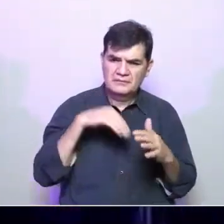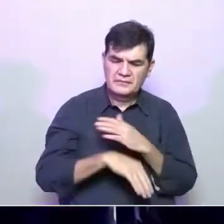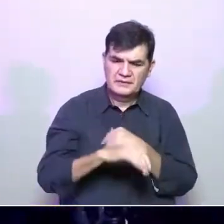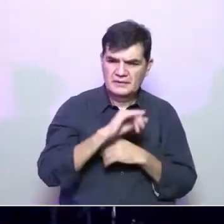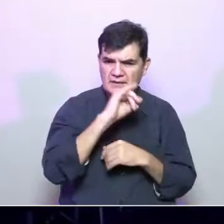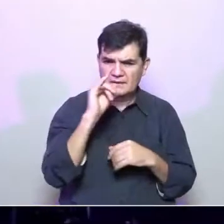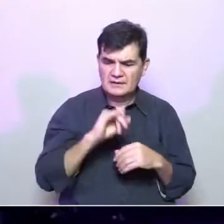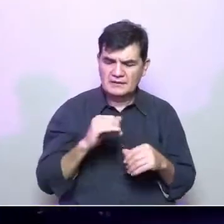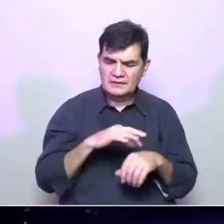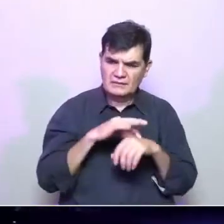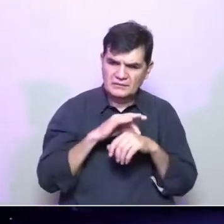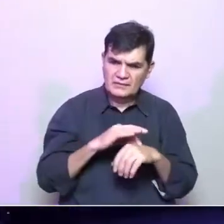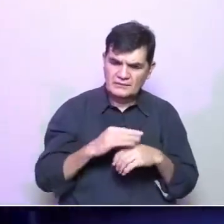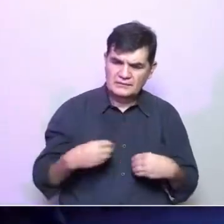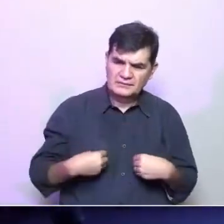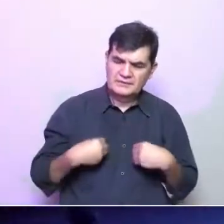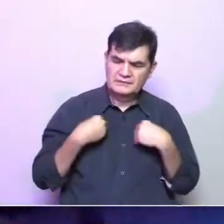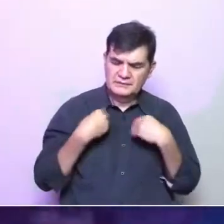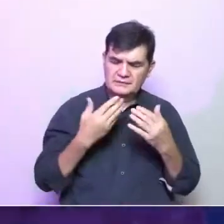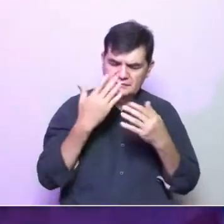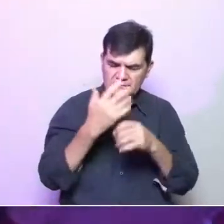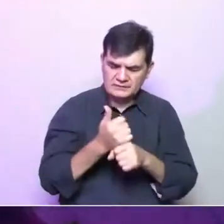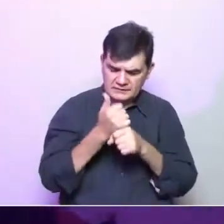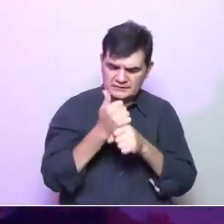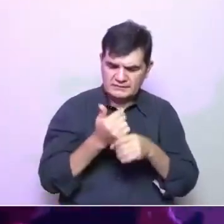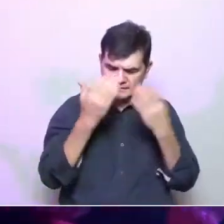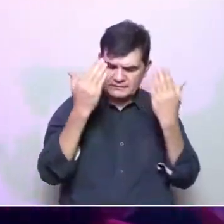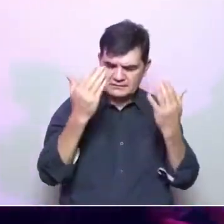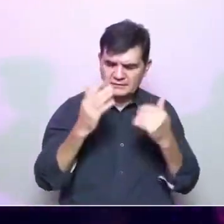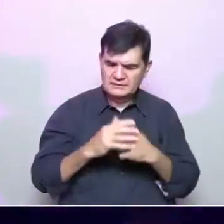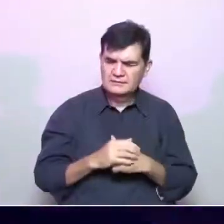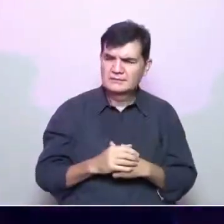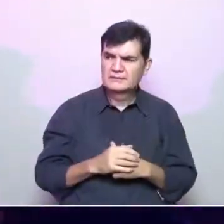sacrificio vivo de alabanza. Gloria a